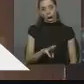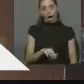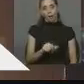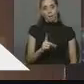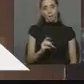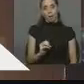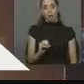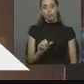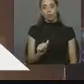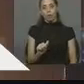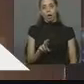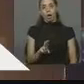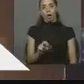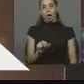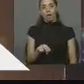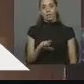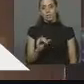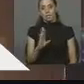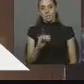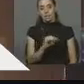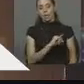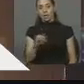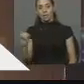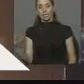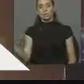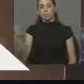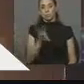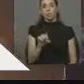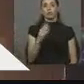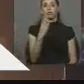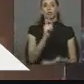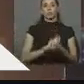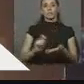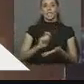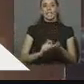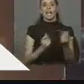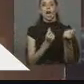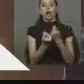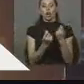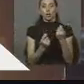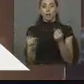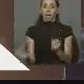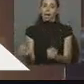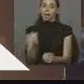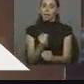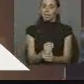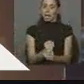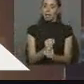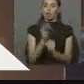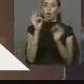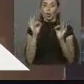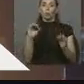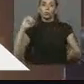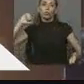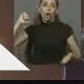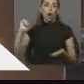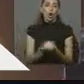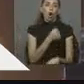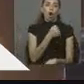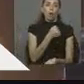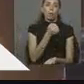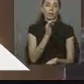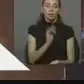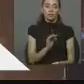Arancibia. Luego fue nombrado subsecretario de Economía, cargo en el cual lo sorprendió el golpe de Estado.